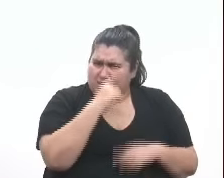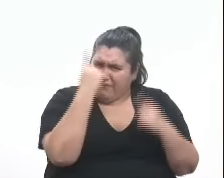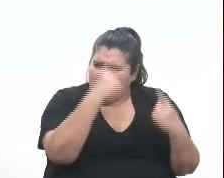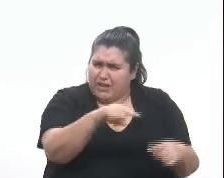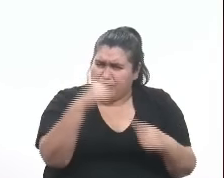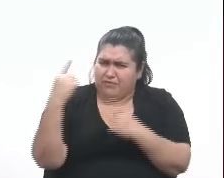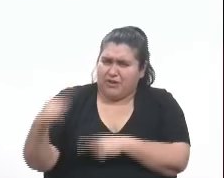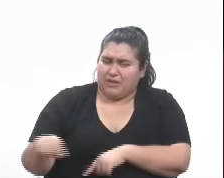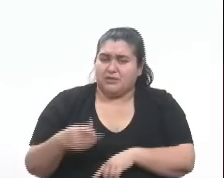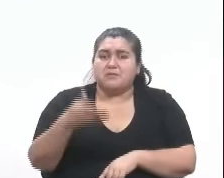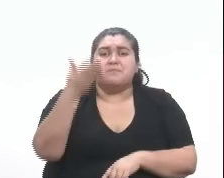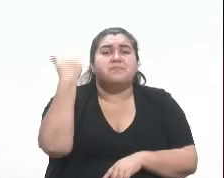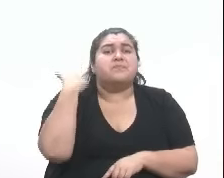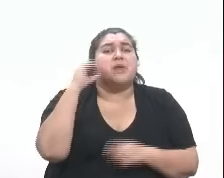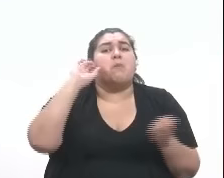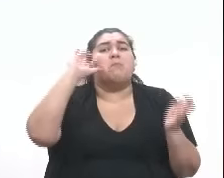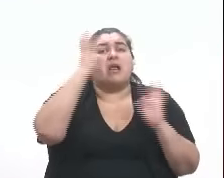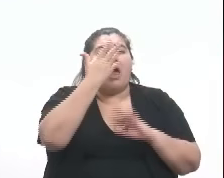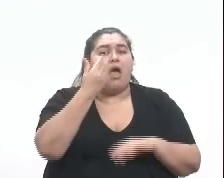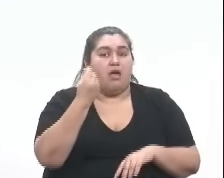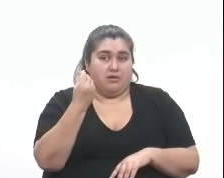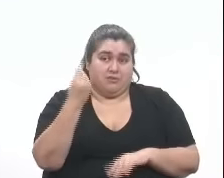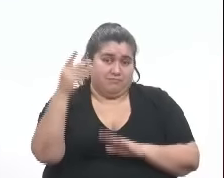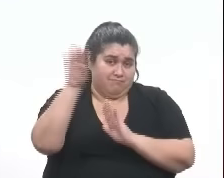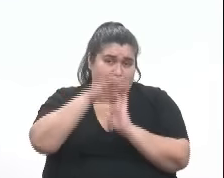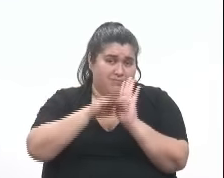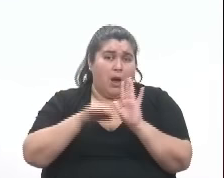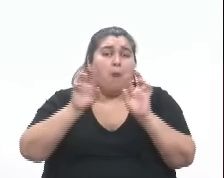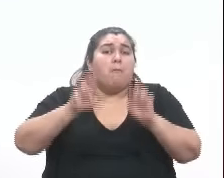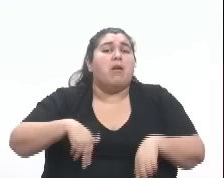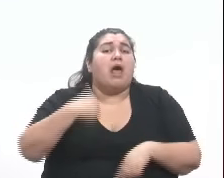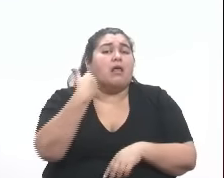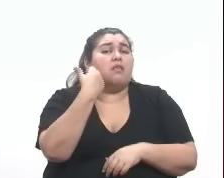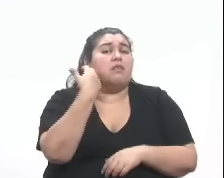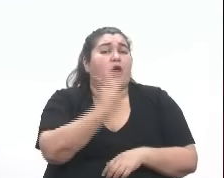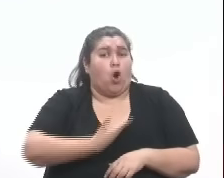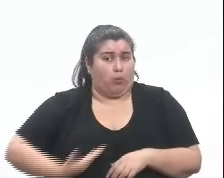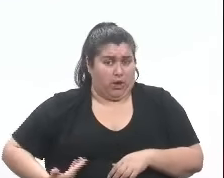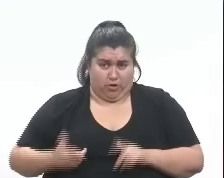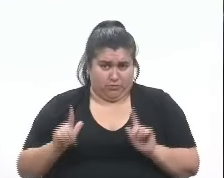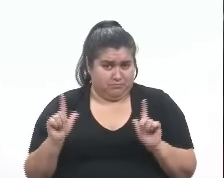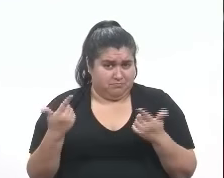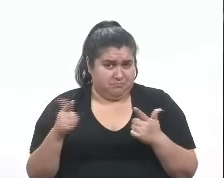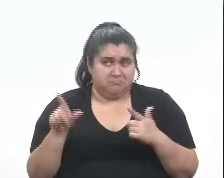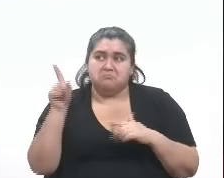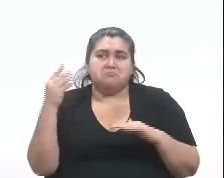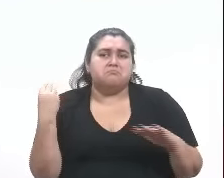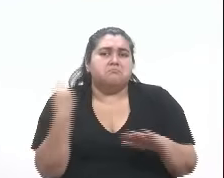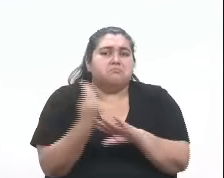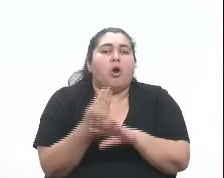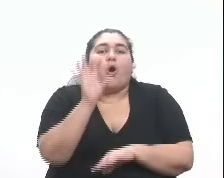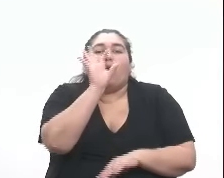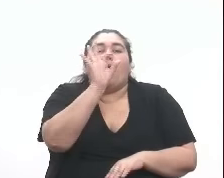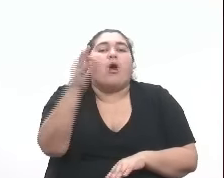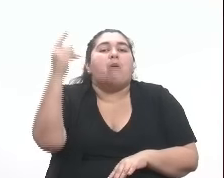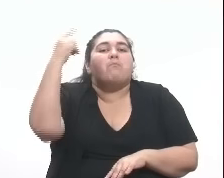Como Milei llega sin programa de gobierno, porque llegó porque nunca pensó que iba a ser